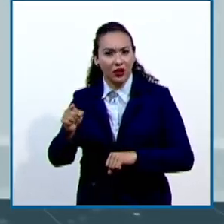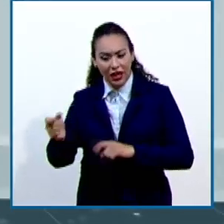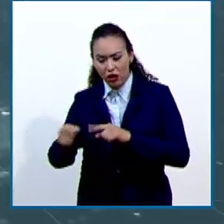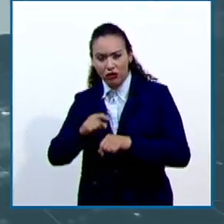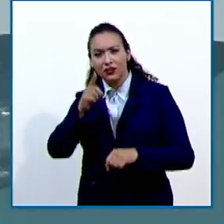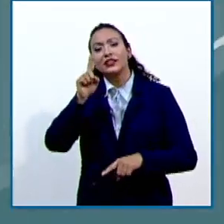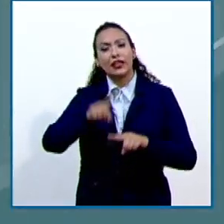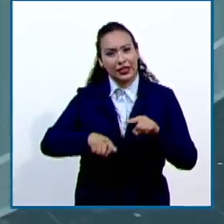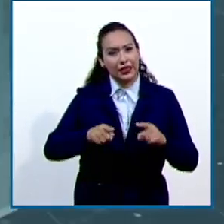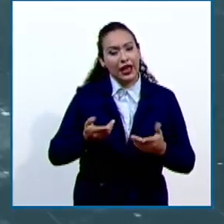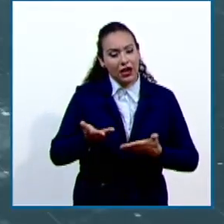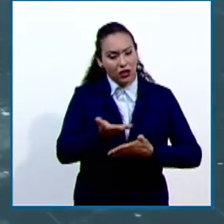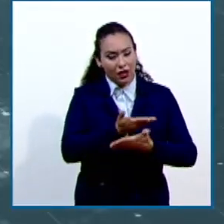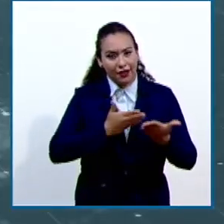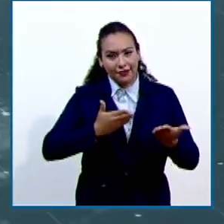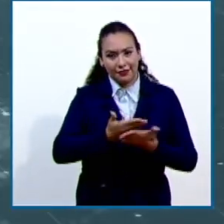Armadas.